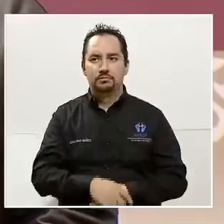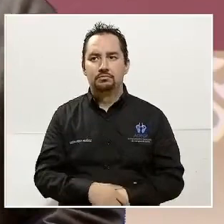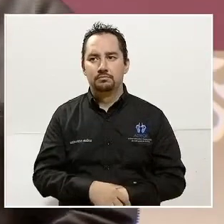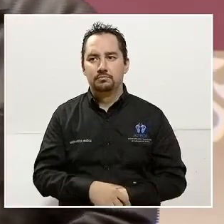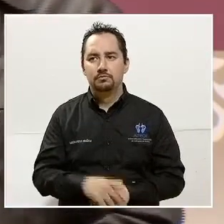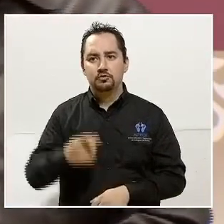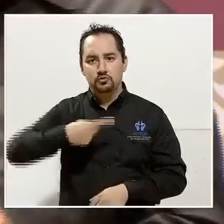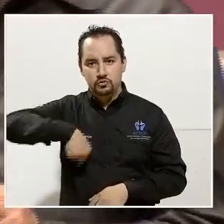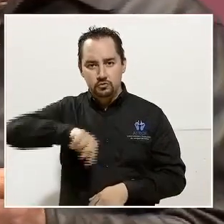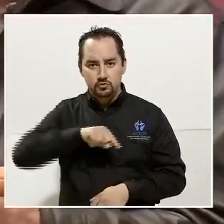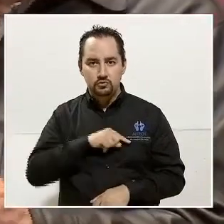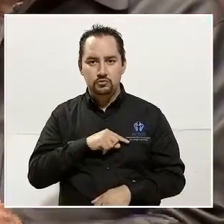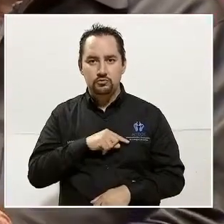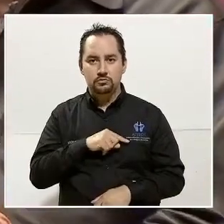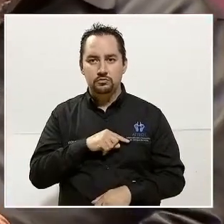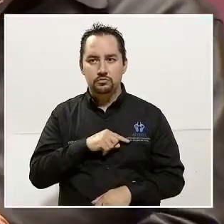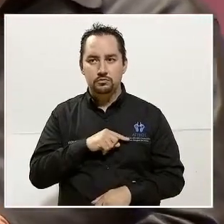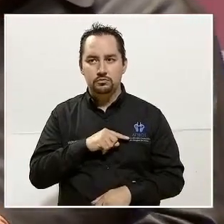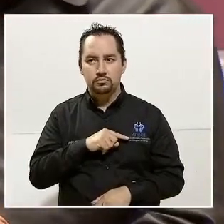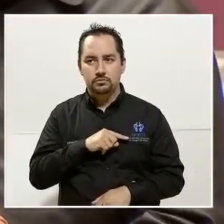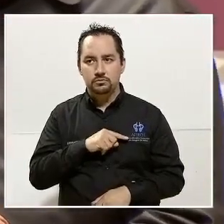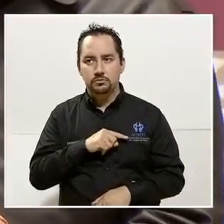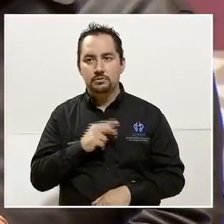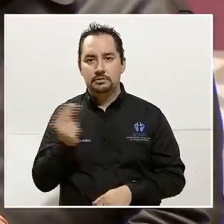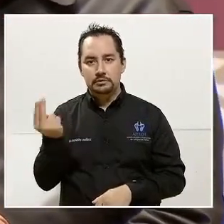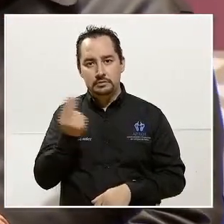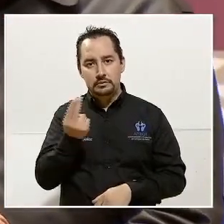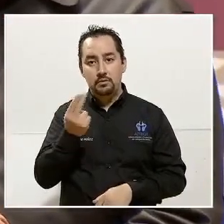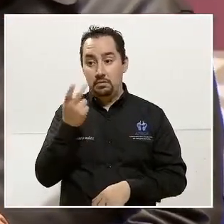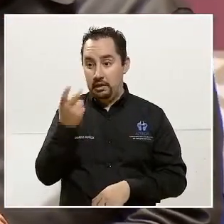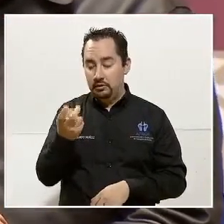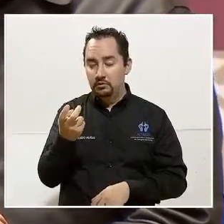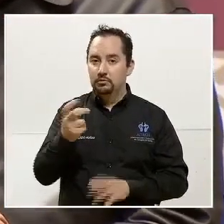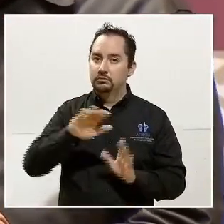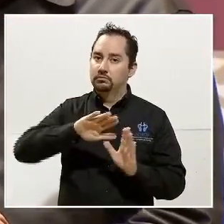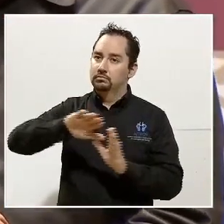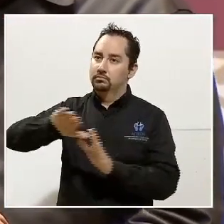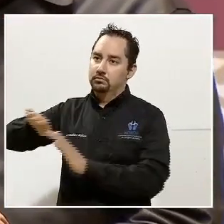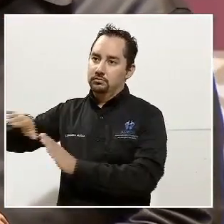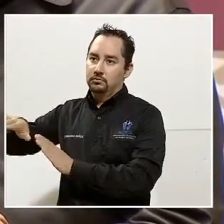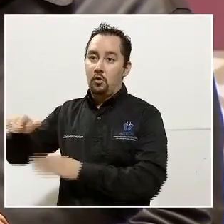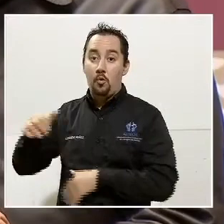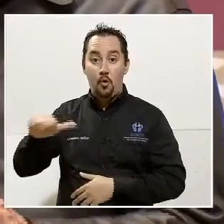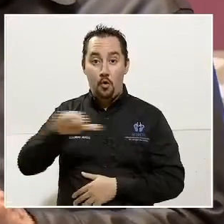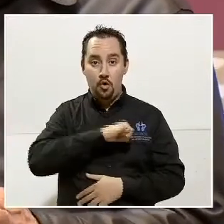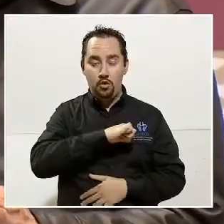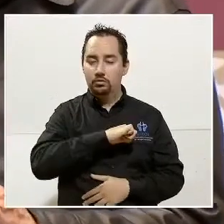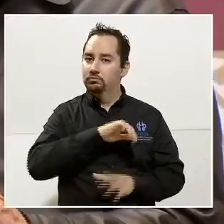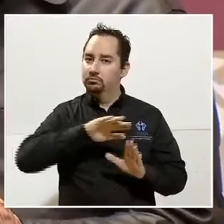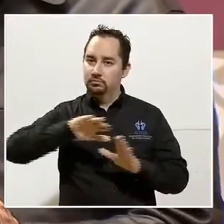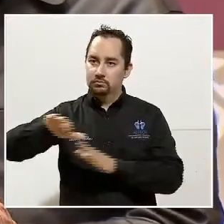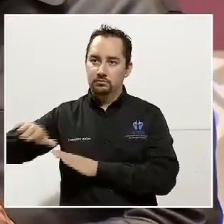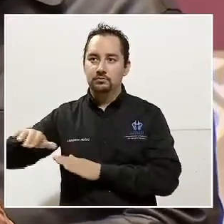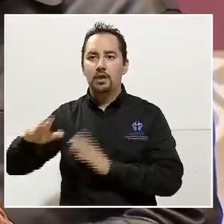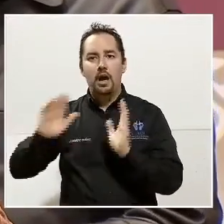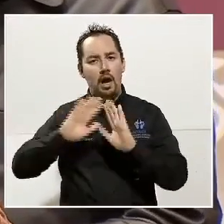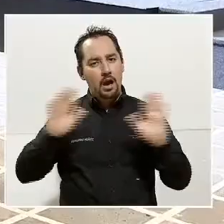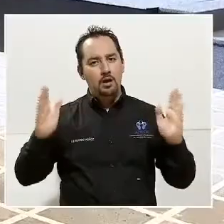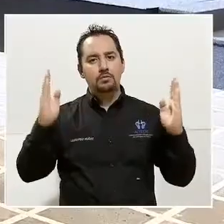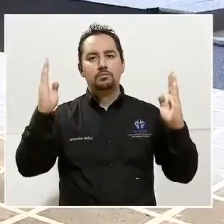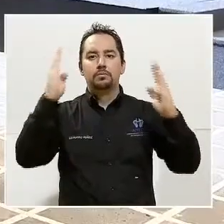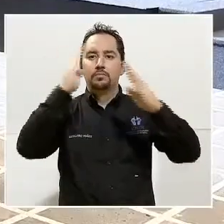Entonces nosotros tenemos que hacer a un lado eso, el odio, y buscar la